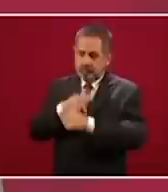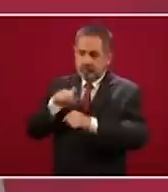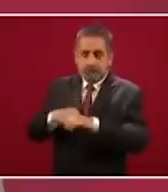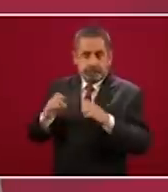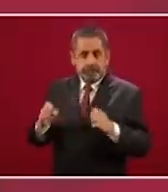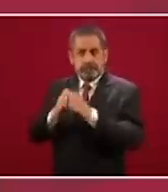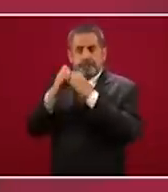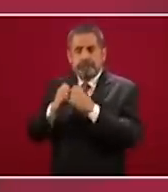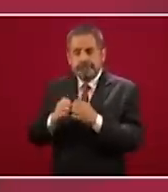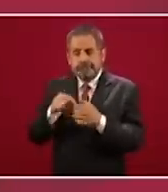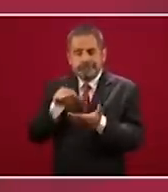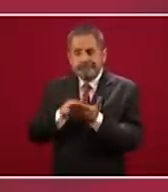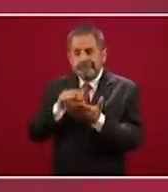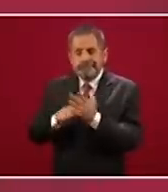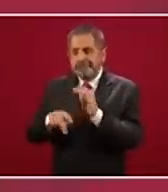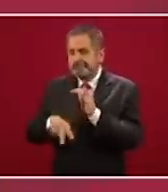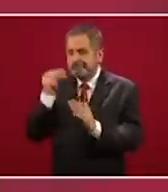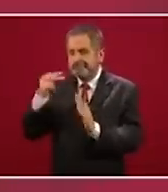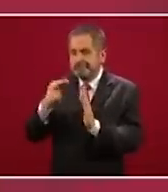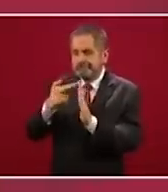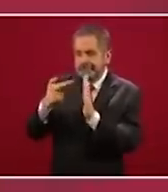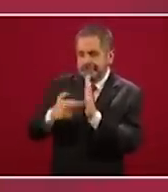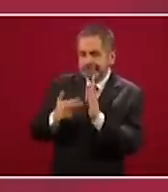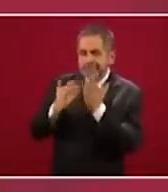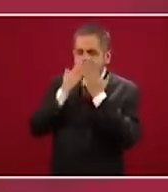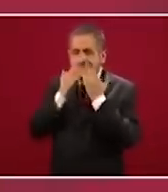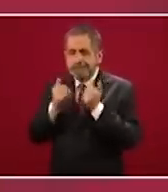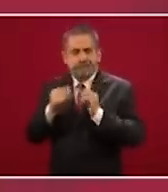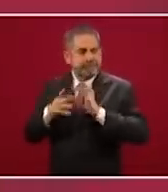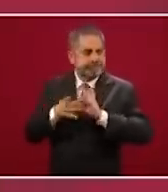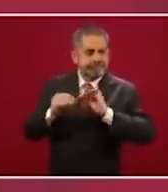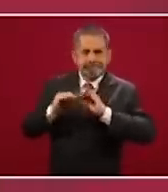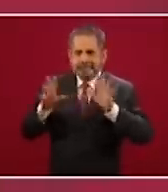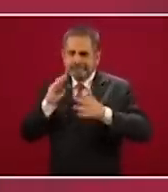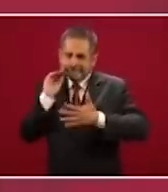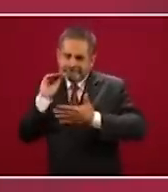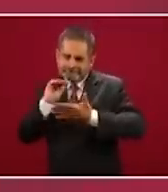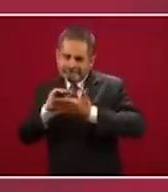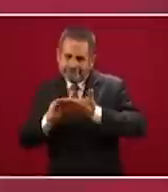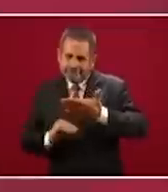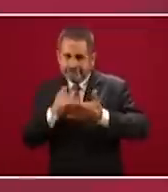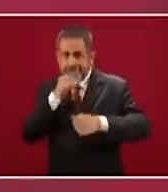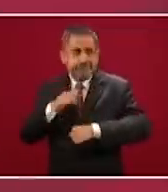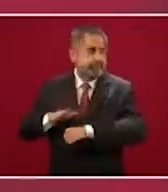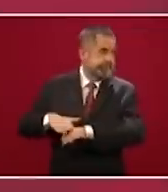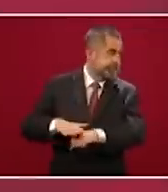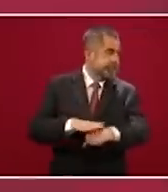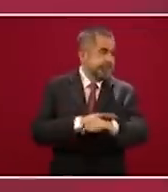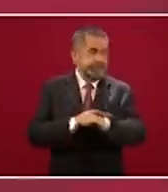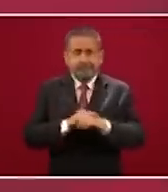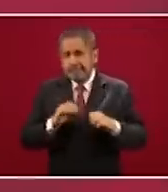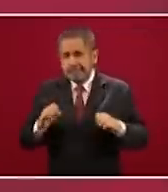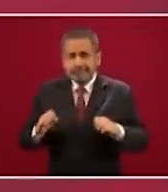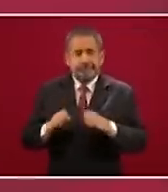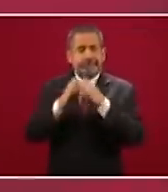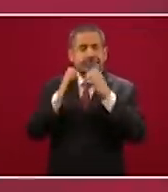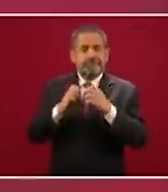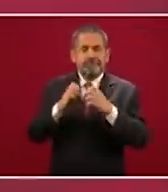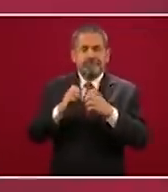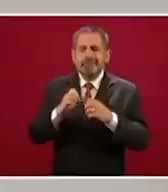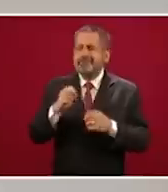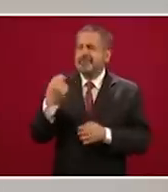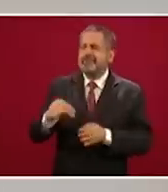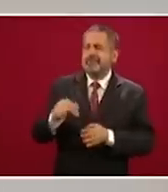tiene los elementos específicos para abrigar o anidar las emergencias sanitarias puras. Nos referimos